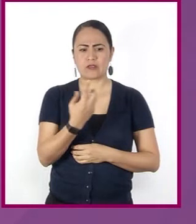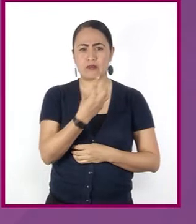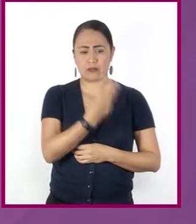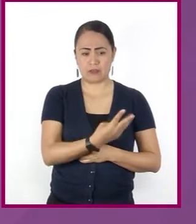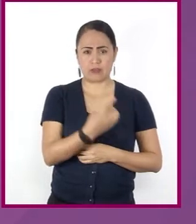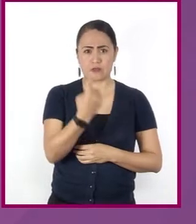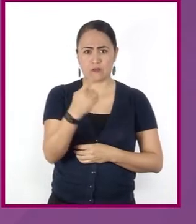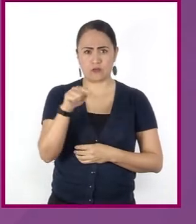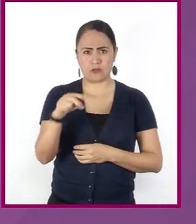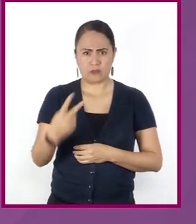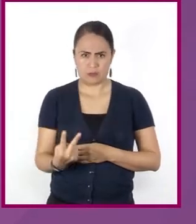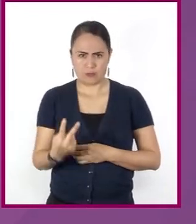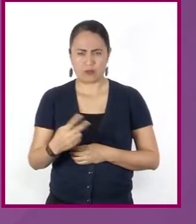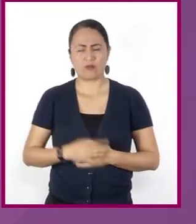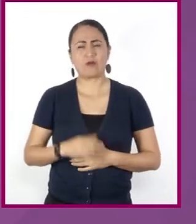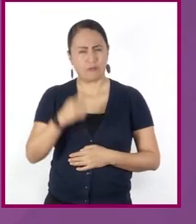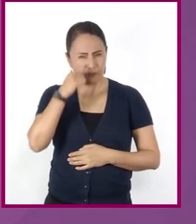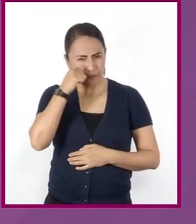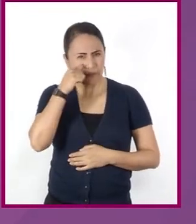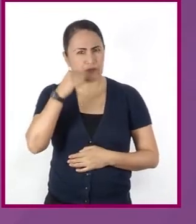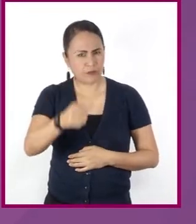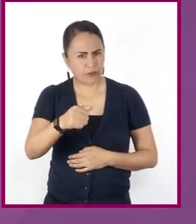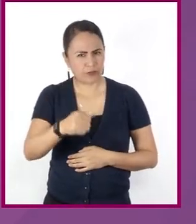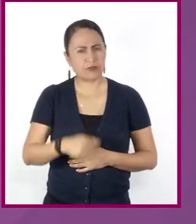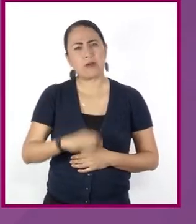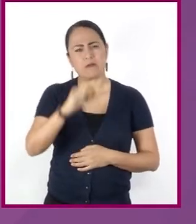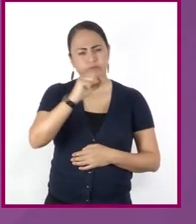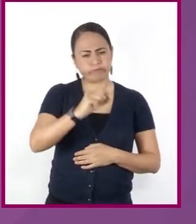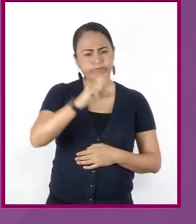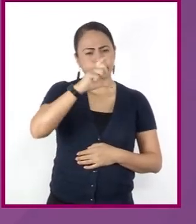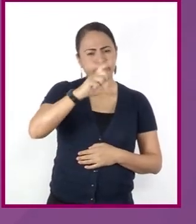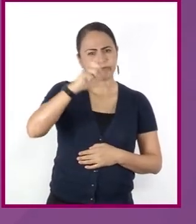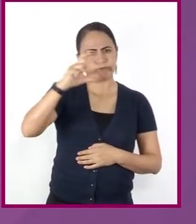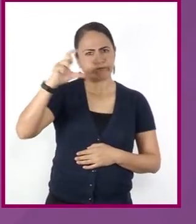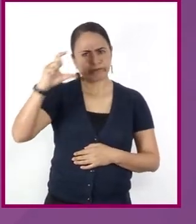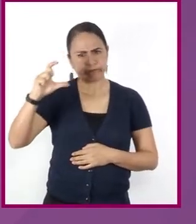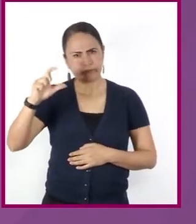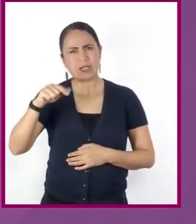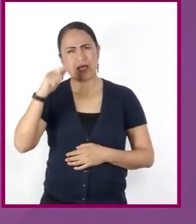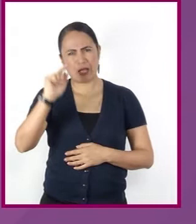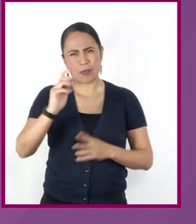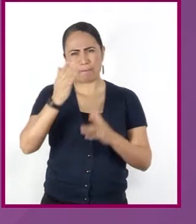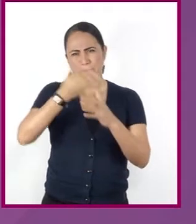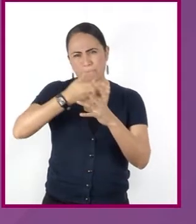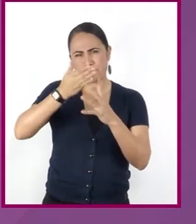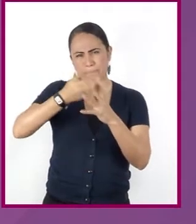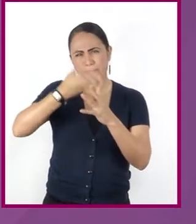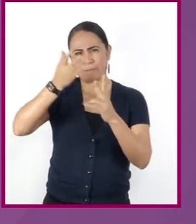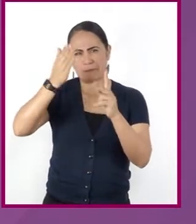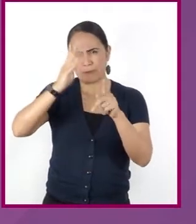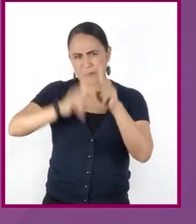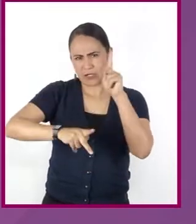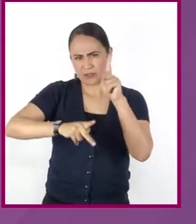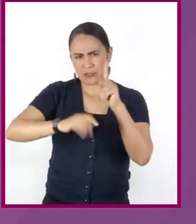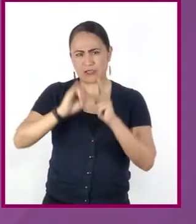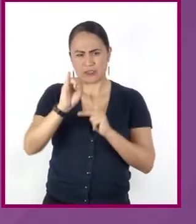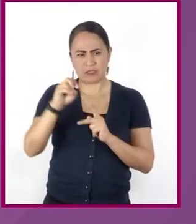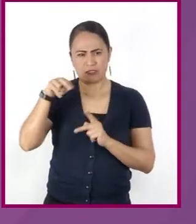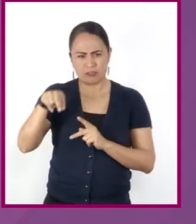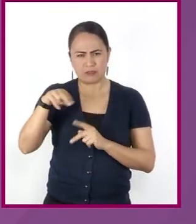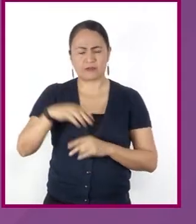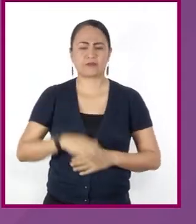mucha atención en que algunas de las medidas de los clavos vienen en fracciones de pulgada. En la columna